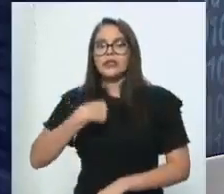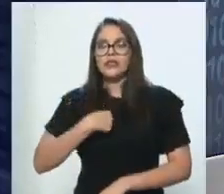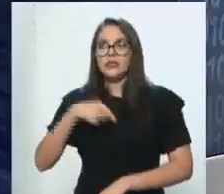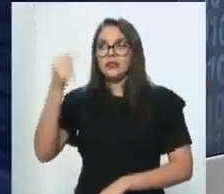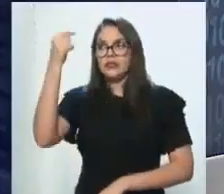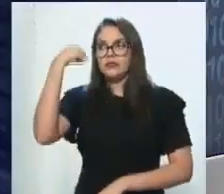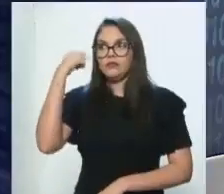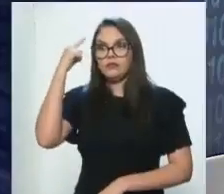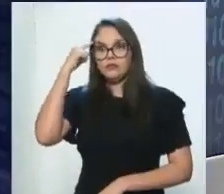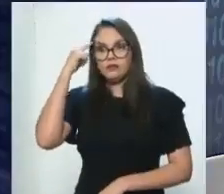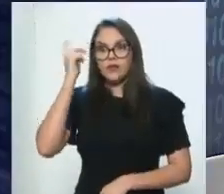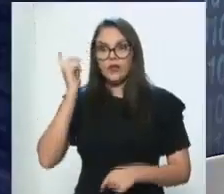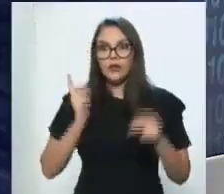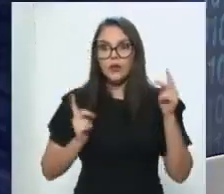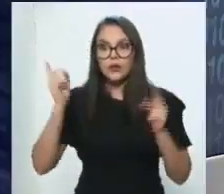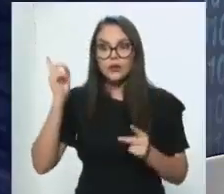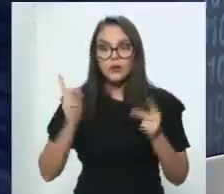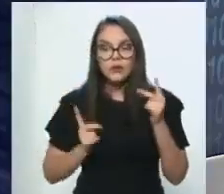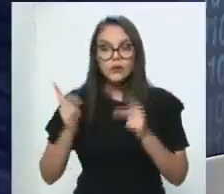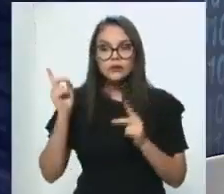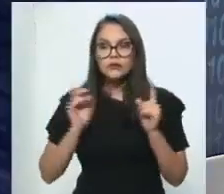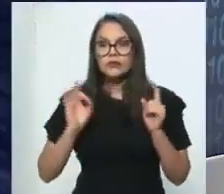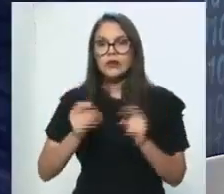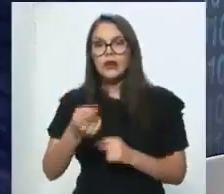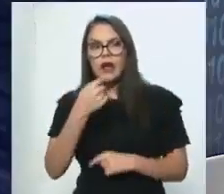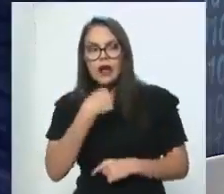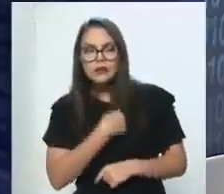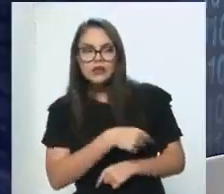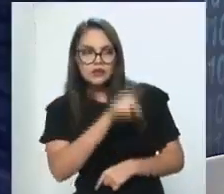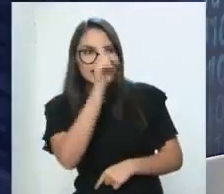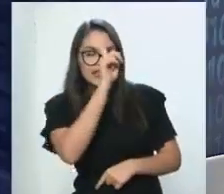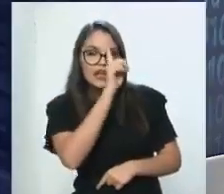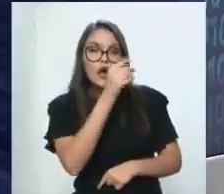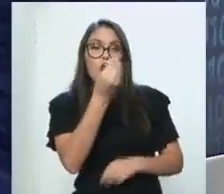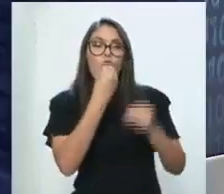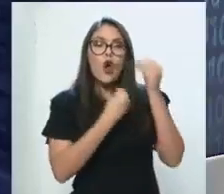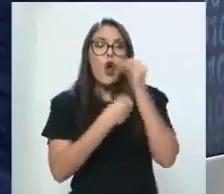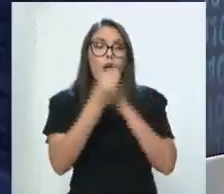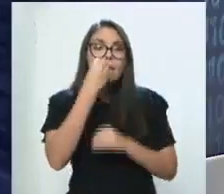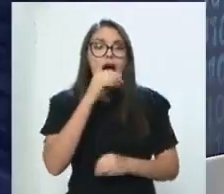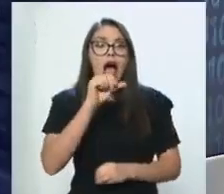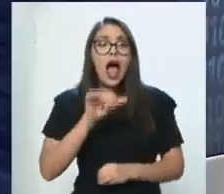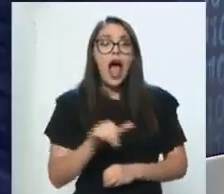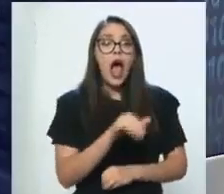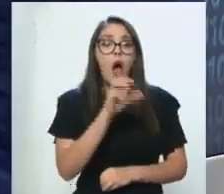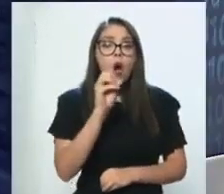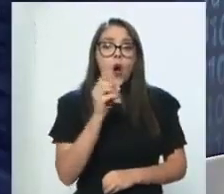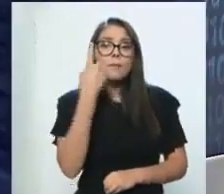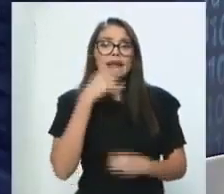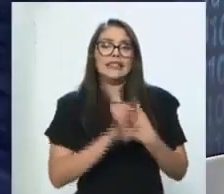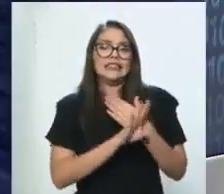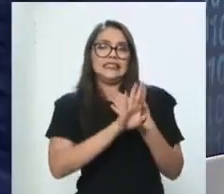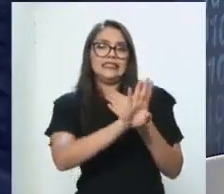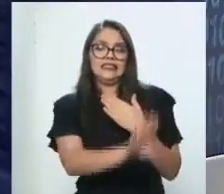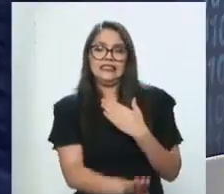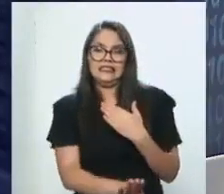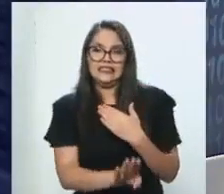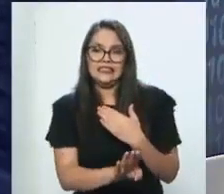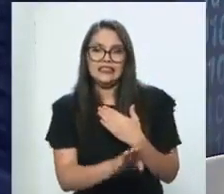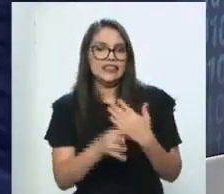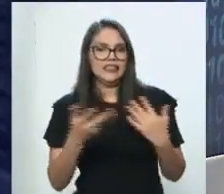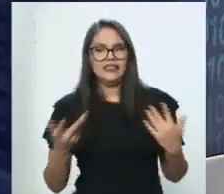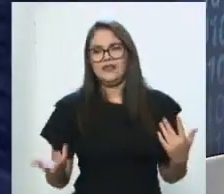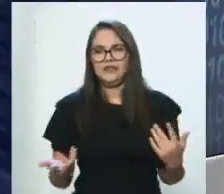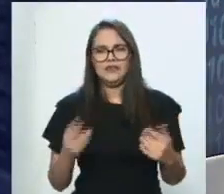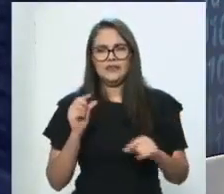incluso de nosotros mismos al recibir supuestas recomendaciones como comer ajo para no contagiarnos de COVID-19, y van